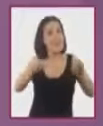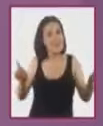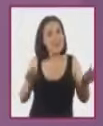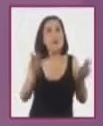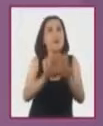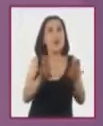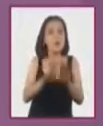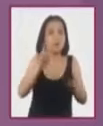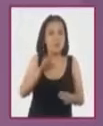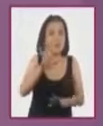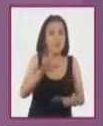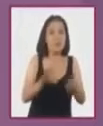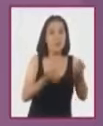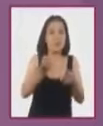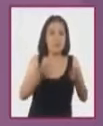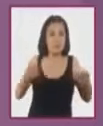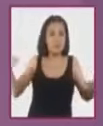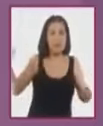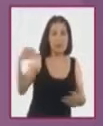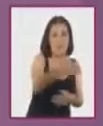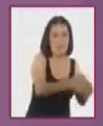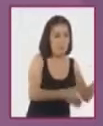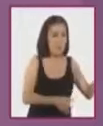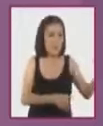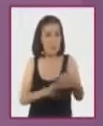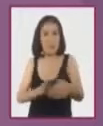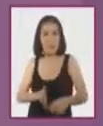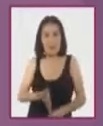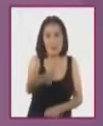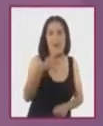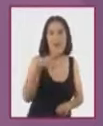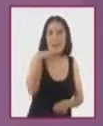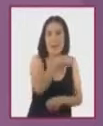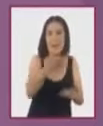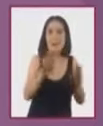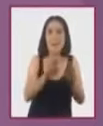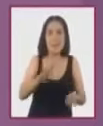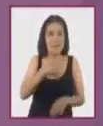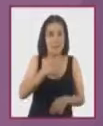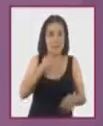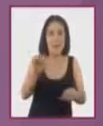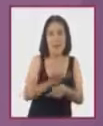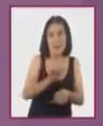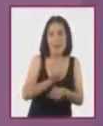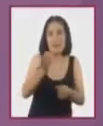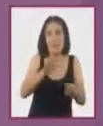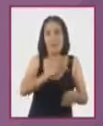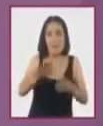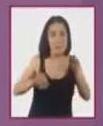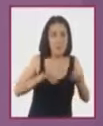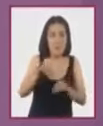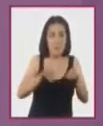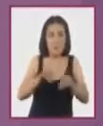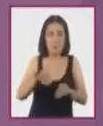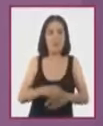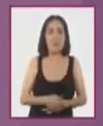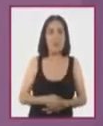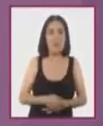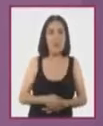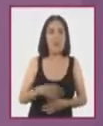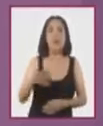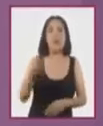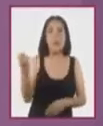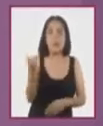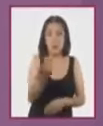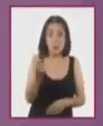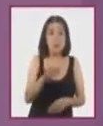que proporciona a la vez la rapidez, la dirección y el sentido de un movimiento. Ambas